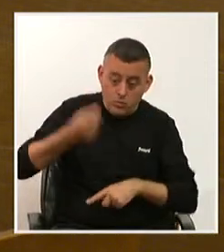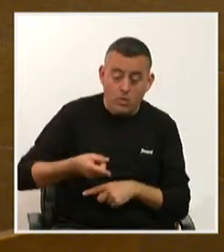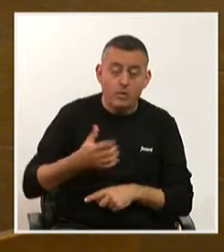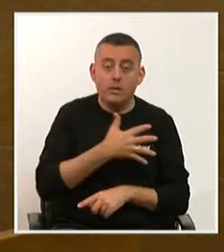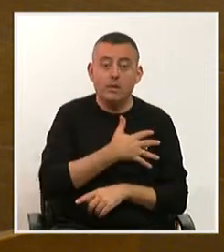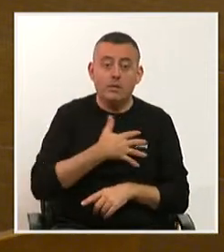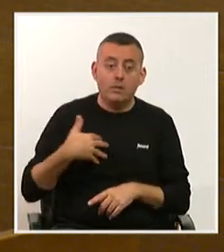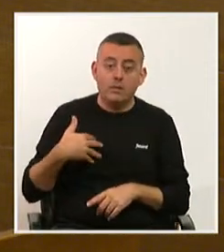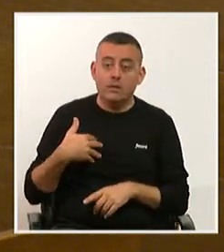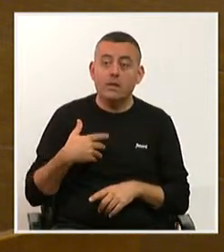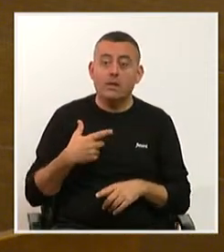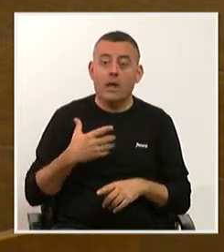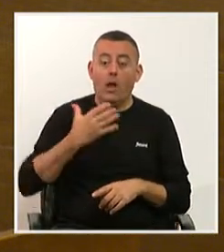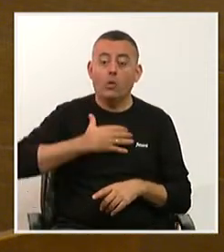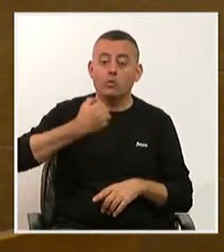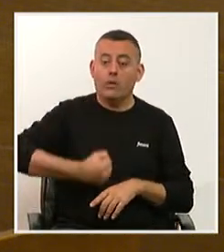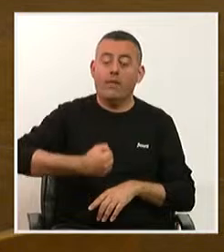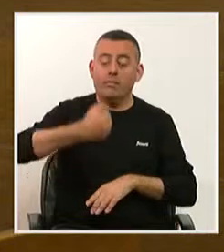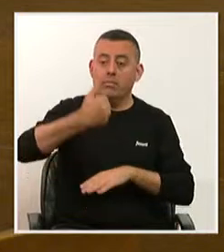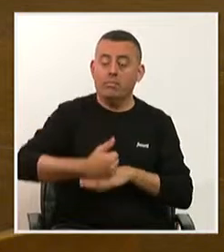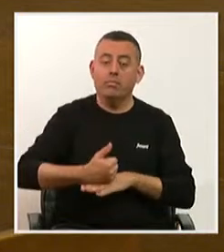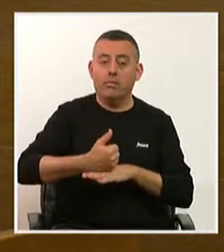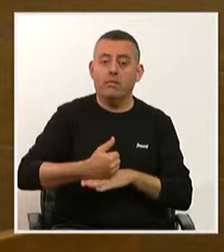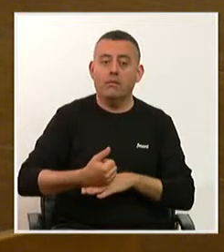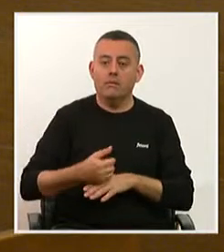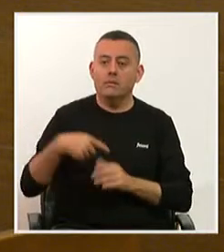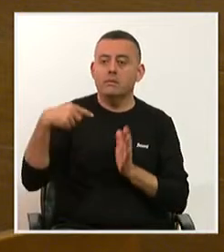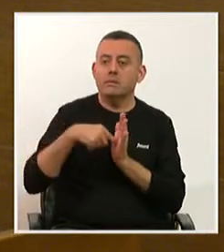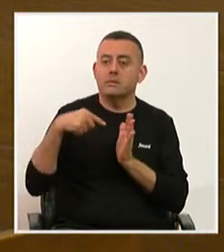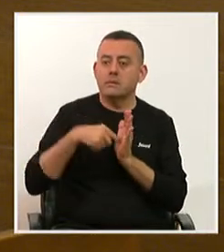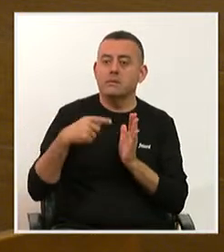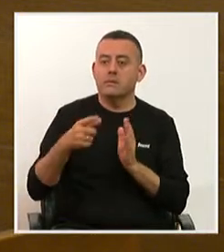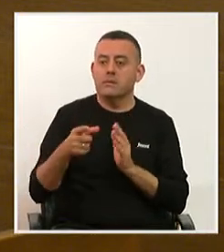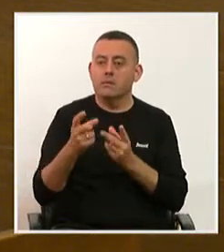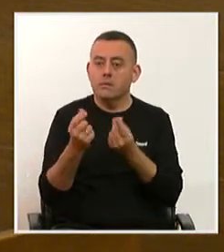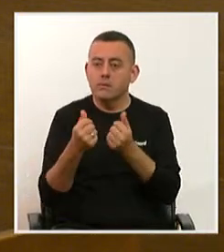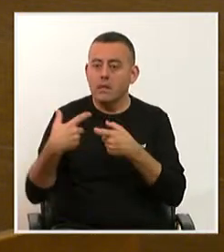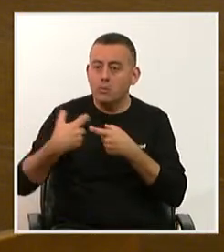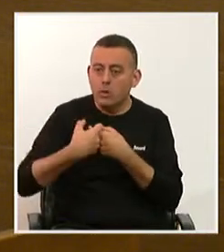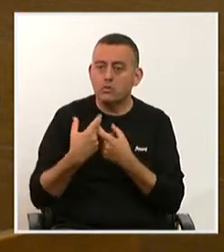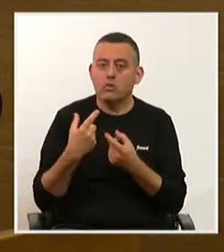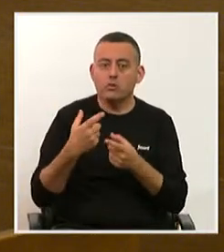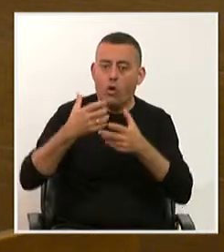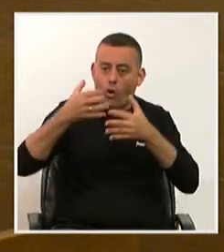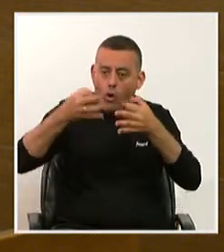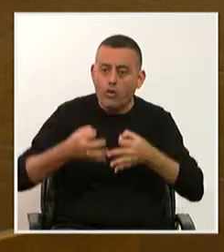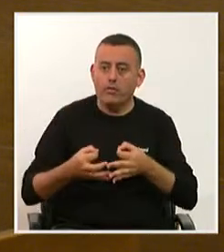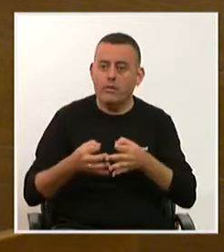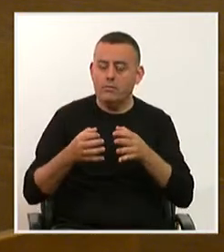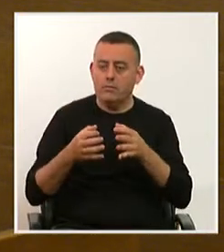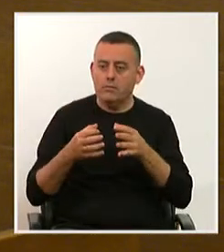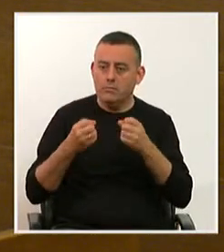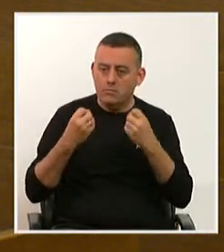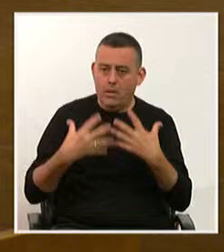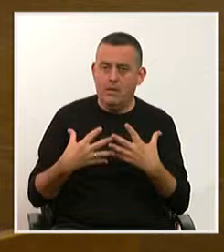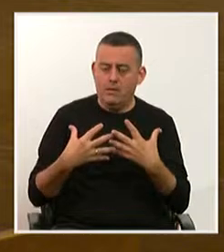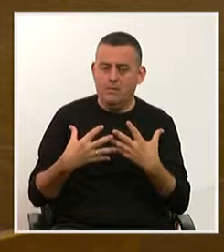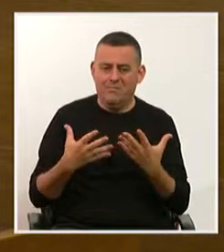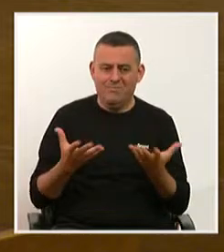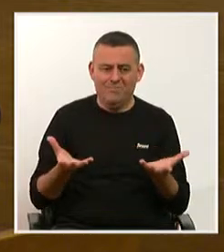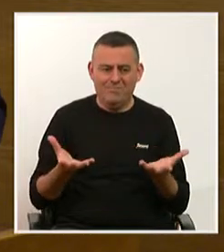orden respeto y por supuesto pago de impuestos es absolutamente surrealista